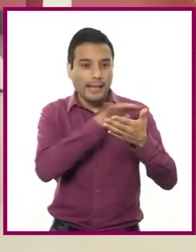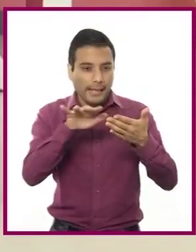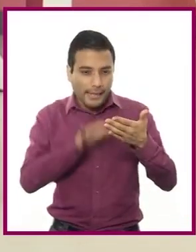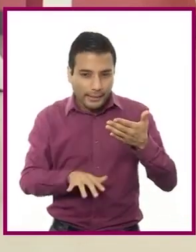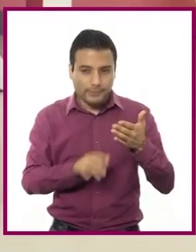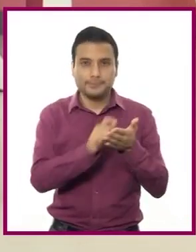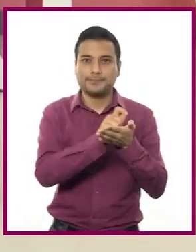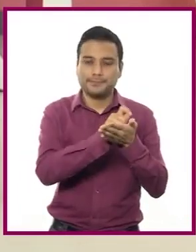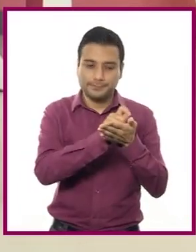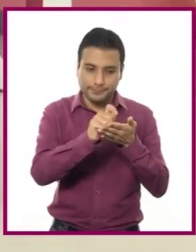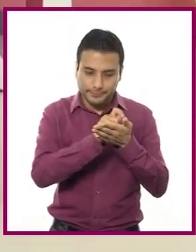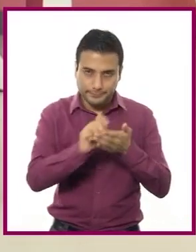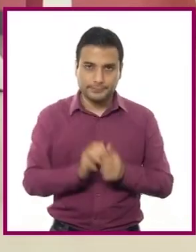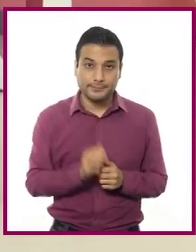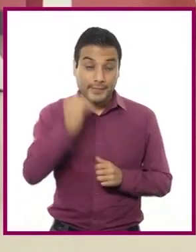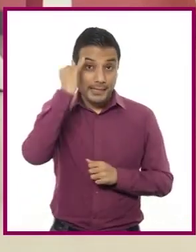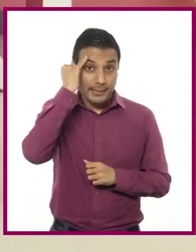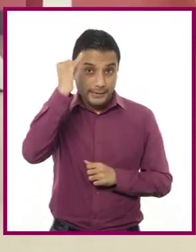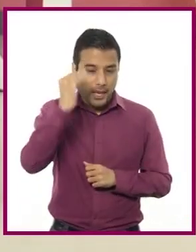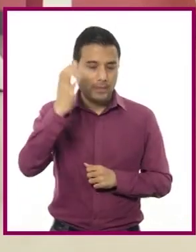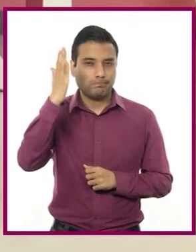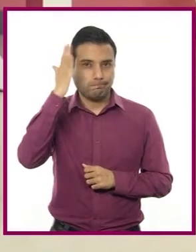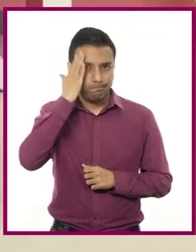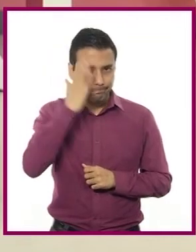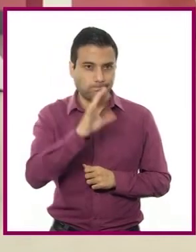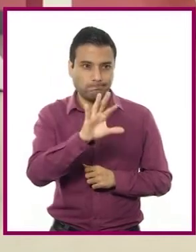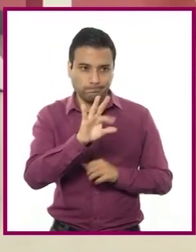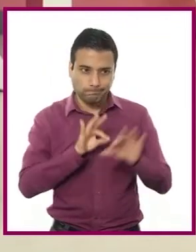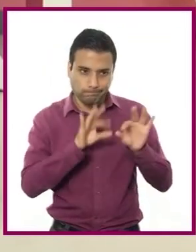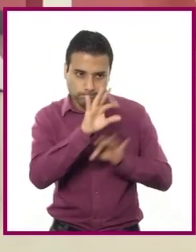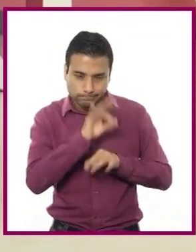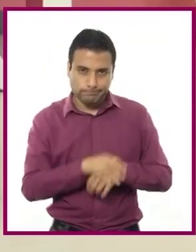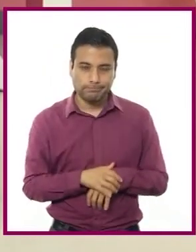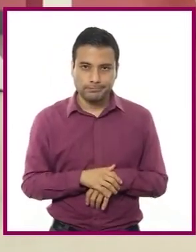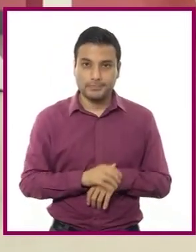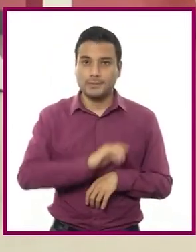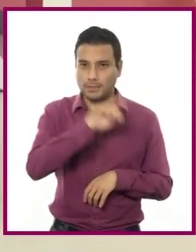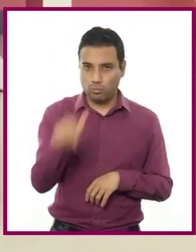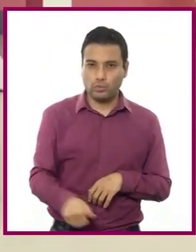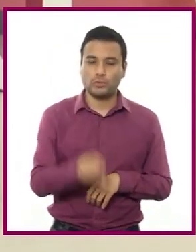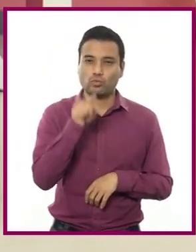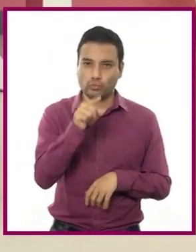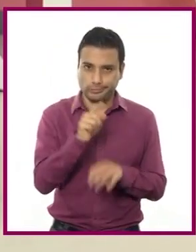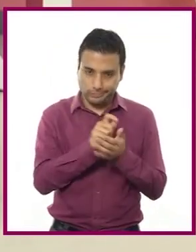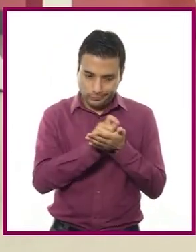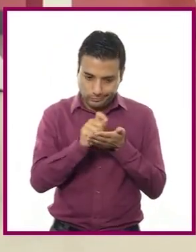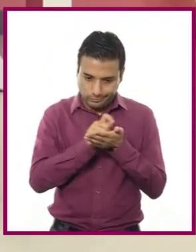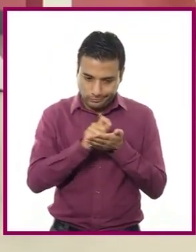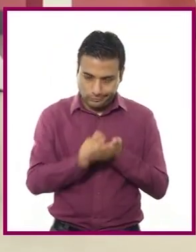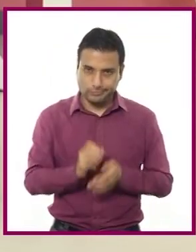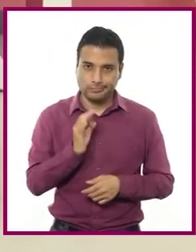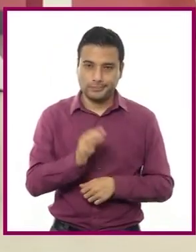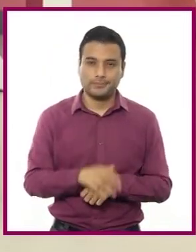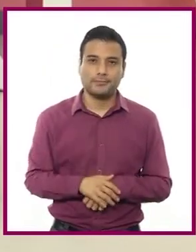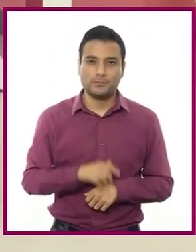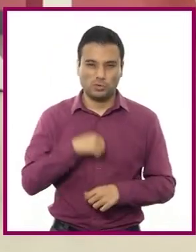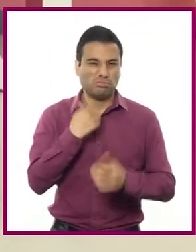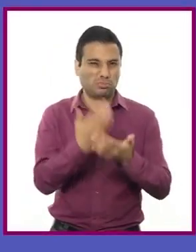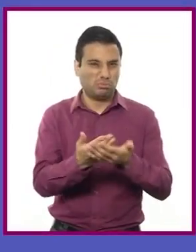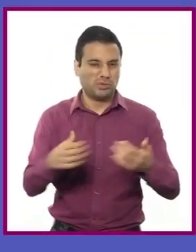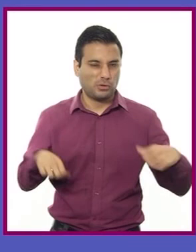relevante, rescaten ideas principales y secundarias y transcriban la información. Les propongo un